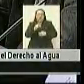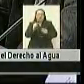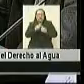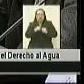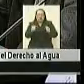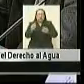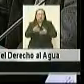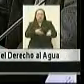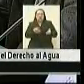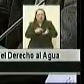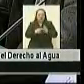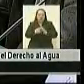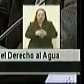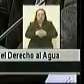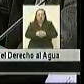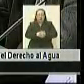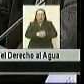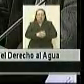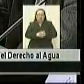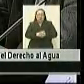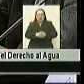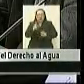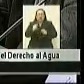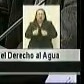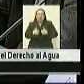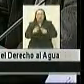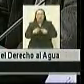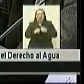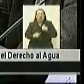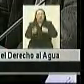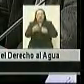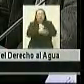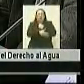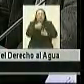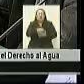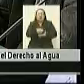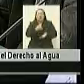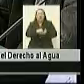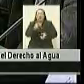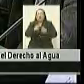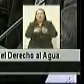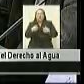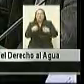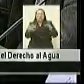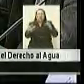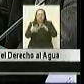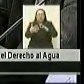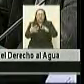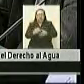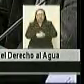mediante cisternas, por ejemplo, que son personas que viven en zonas alejadas y pobres, pagan más que la persona que tiene una